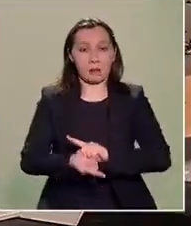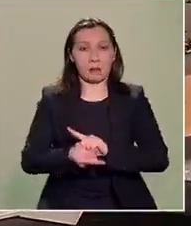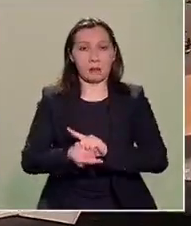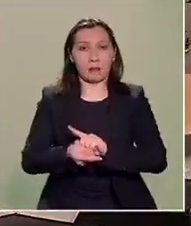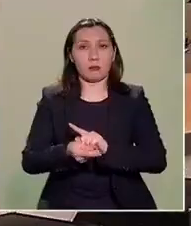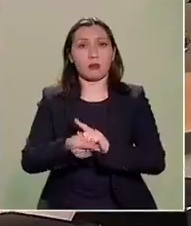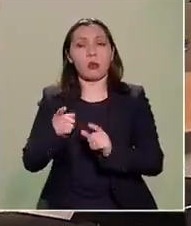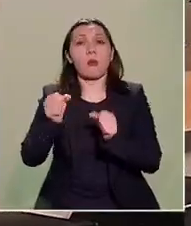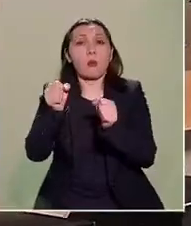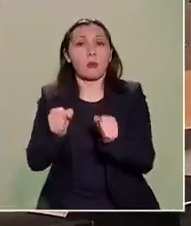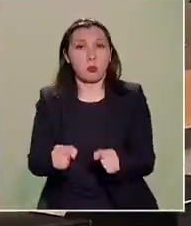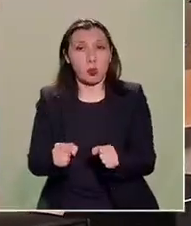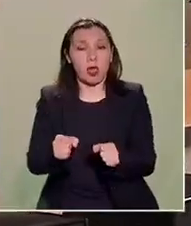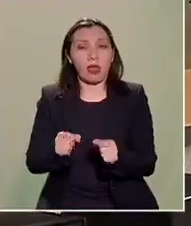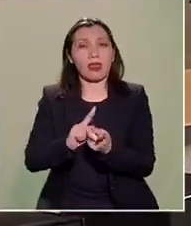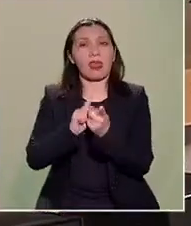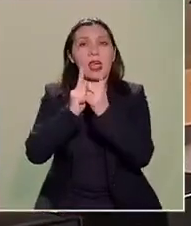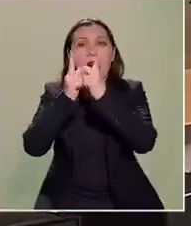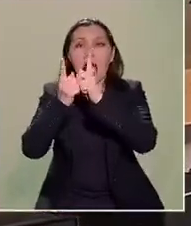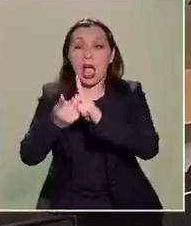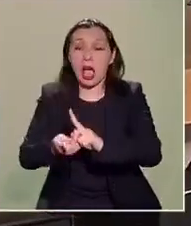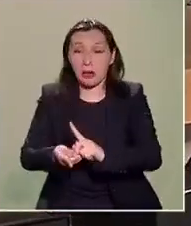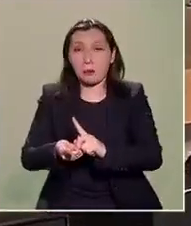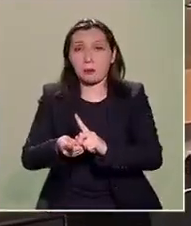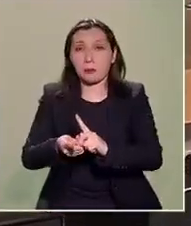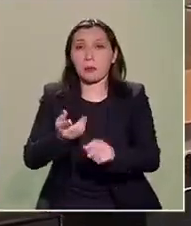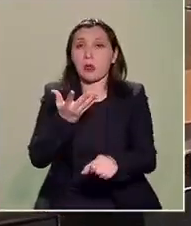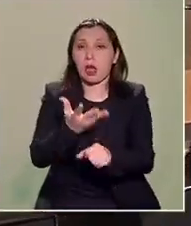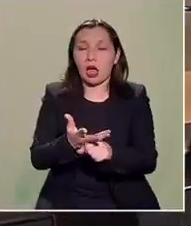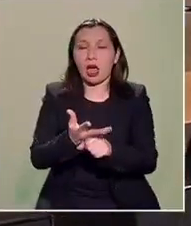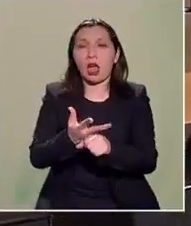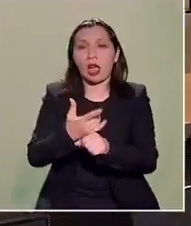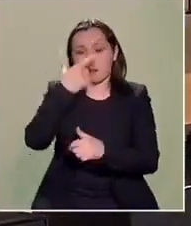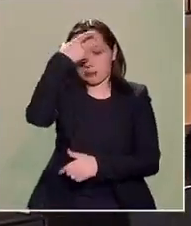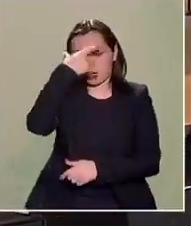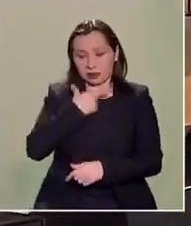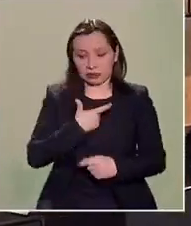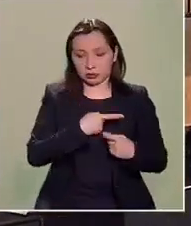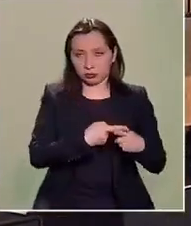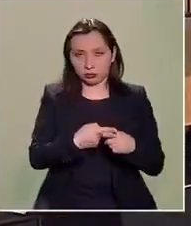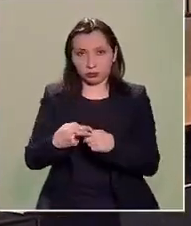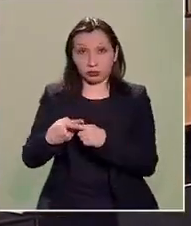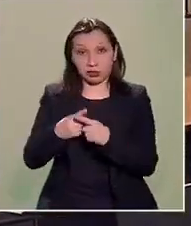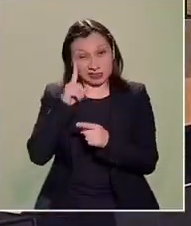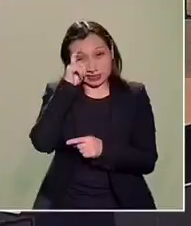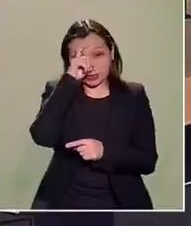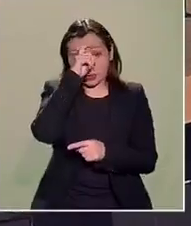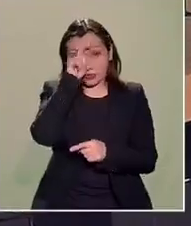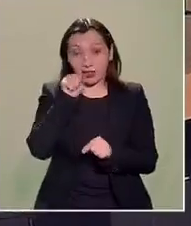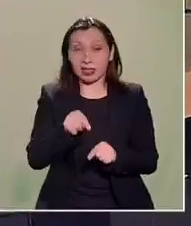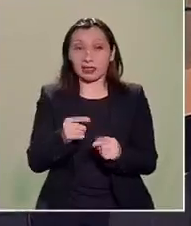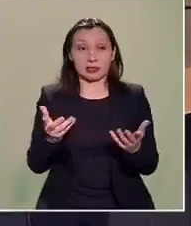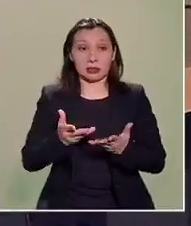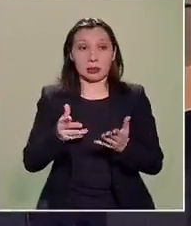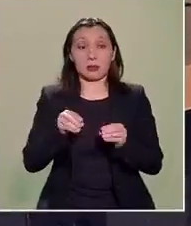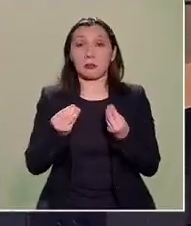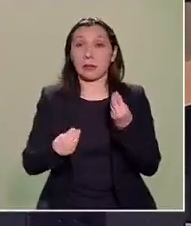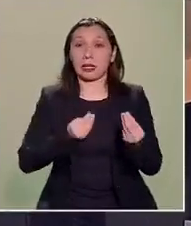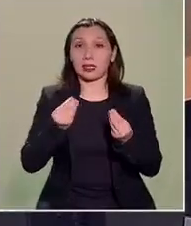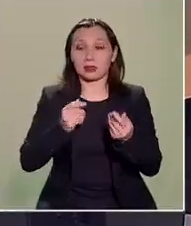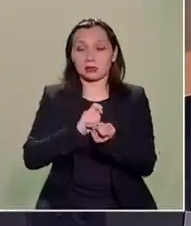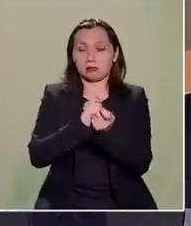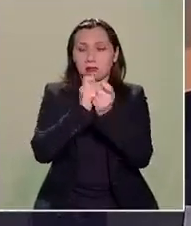de la posibilidad de cambio de su ser social por difícil que todo parezca